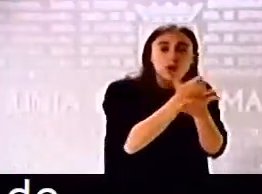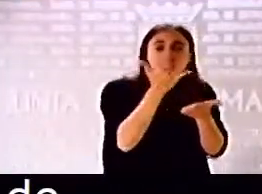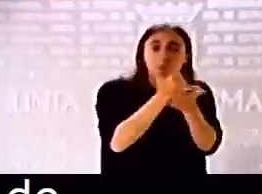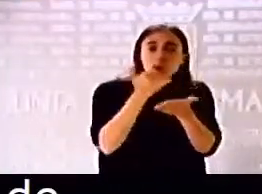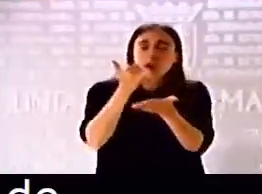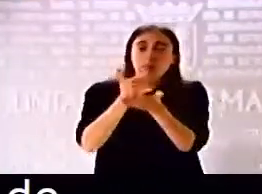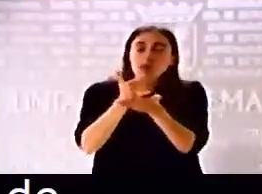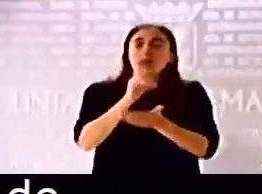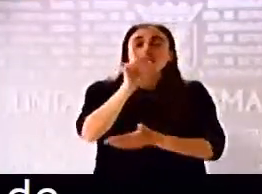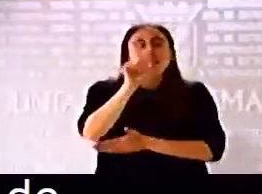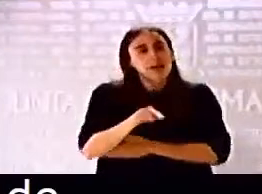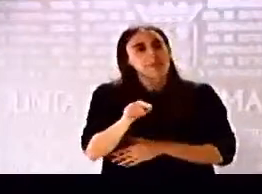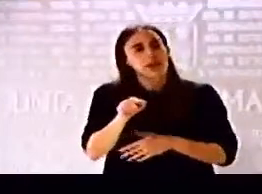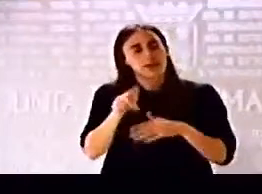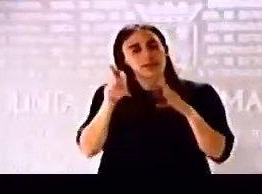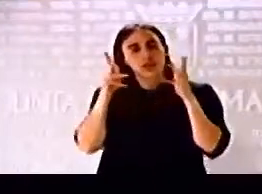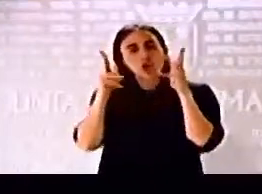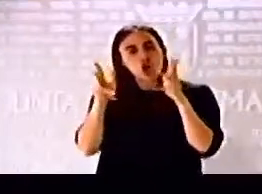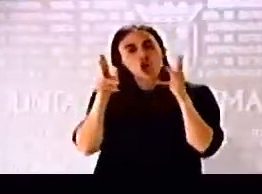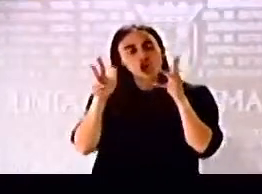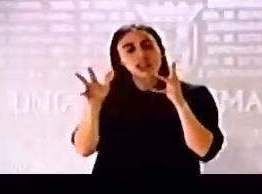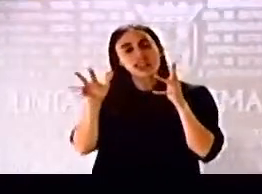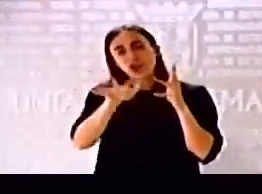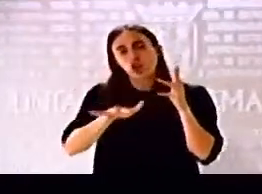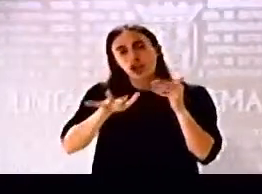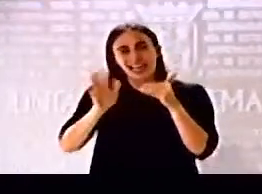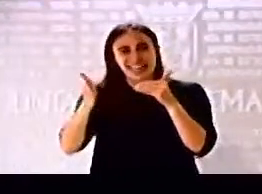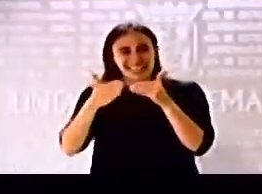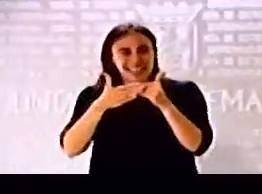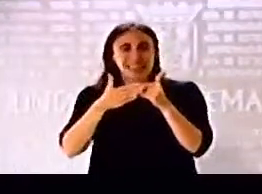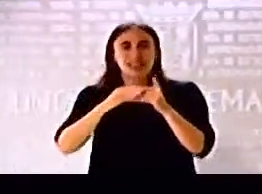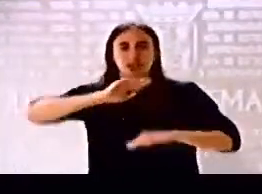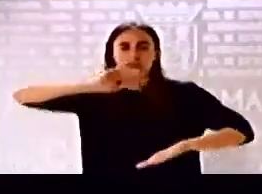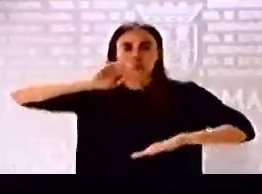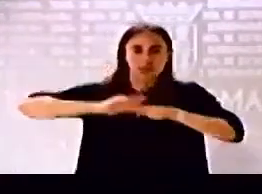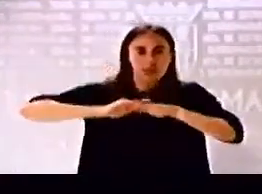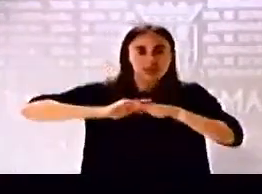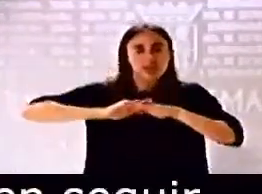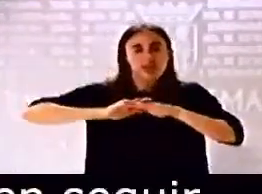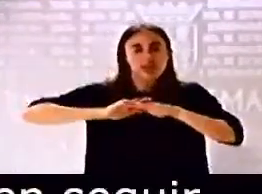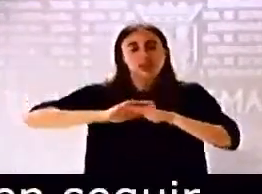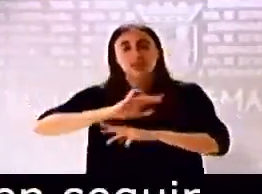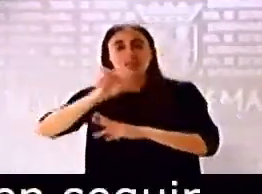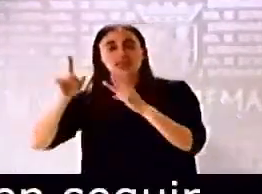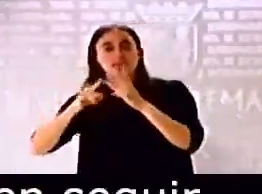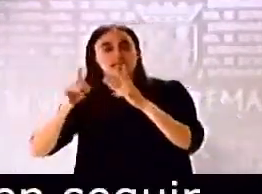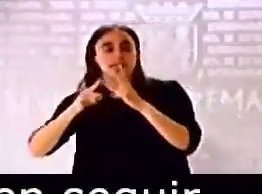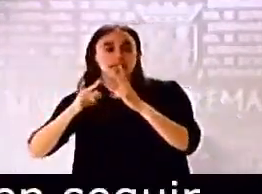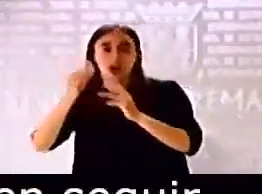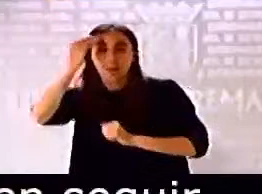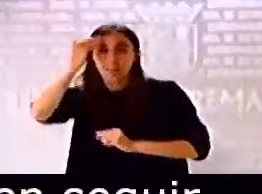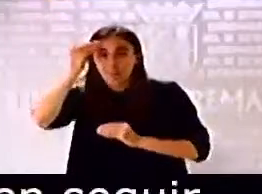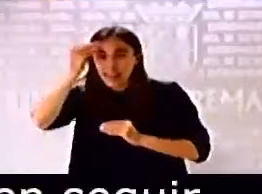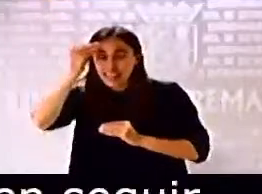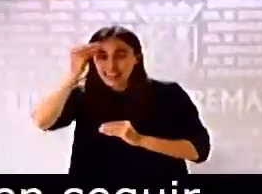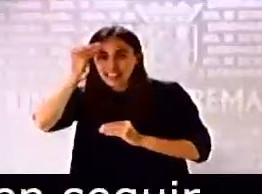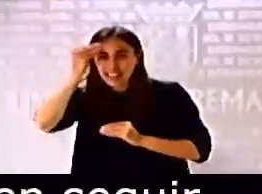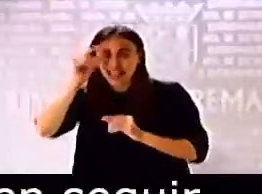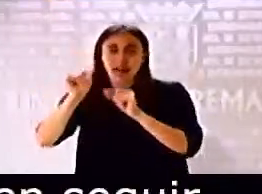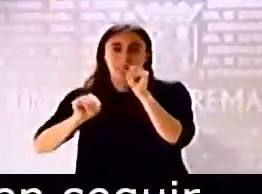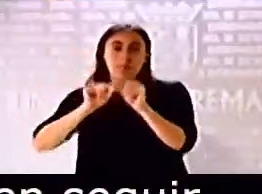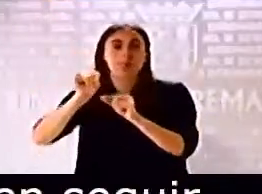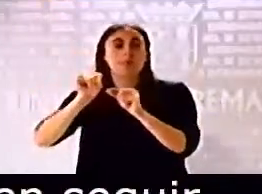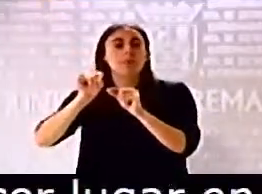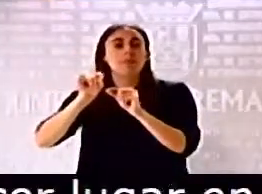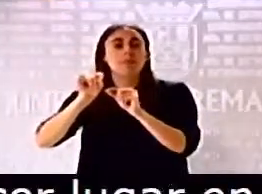en seguir las recomendaciones de restricciones y, en tercer lugar, de creer en el hecho de que podemos combatir el virus a través de